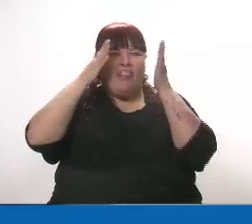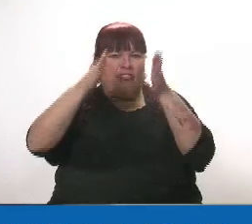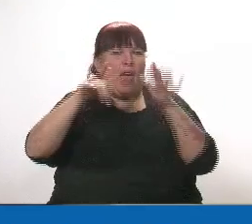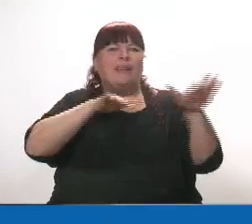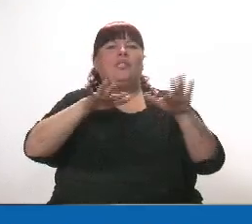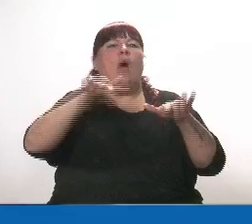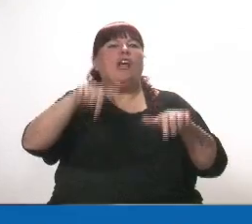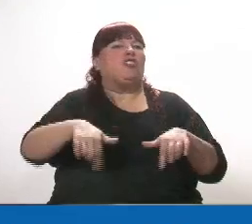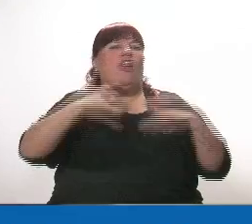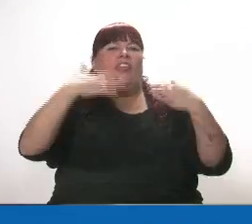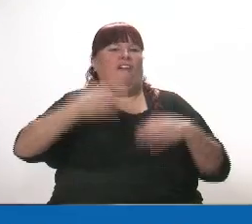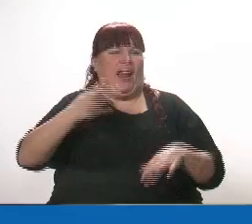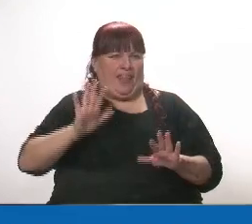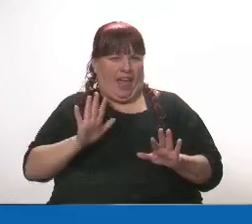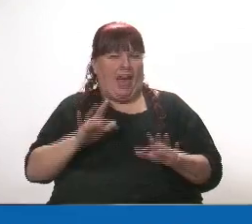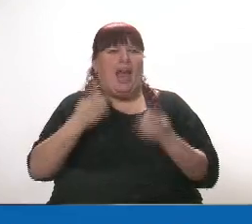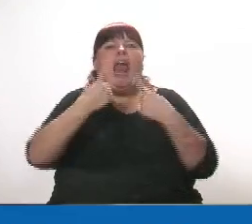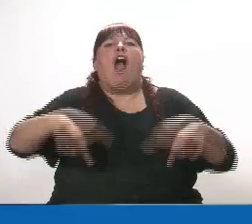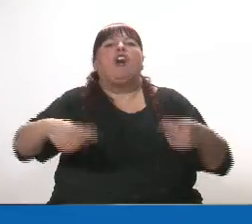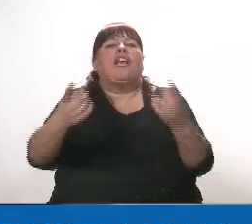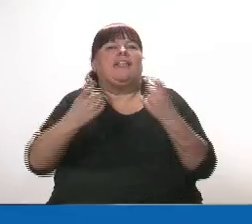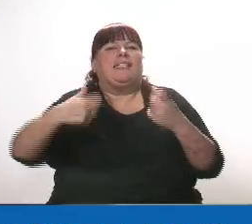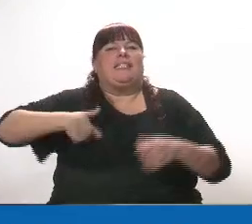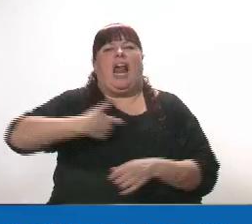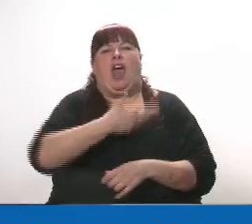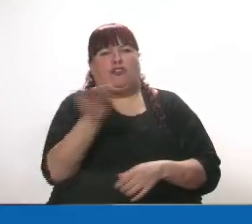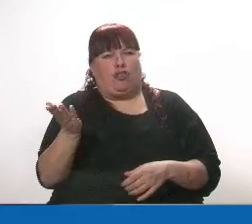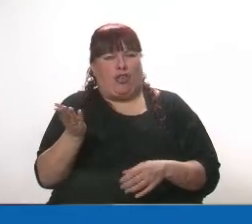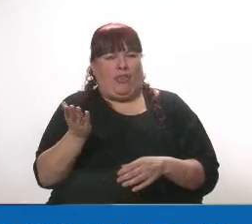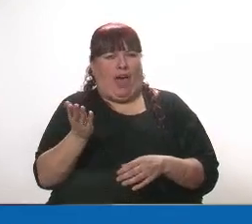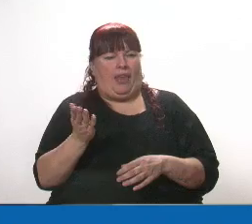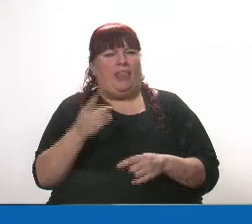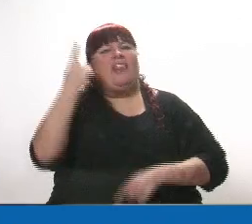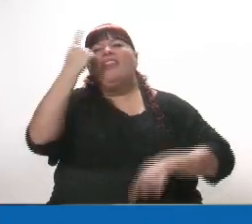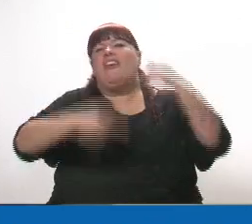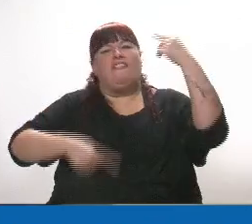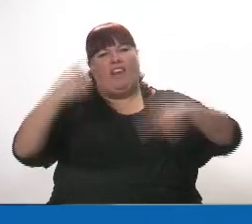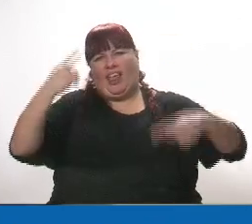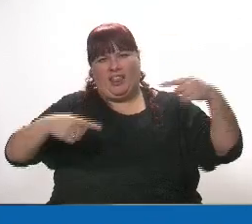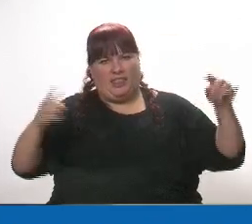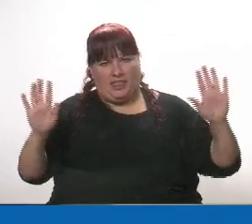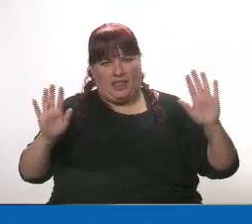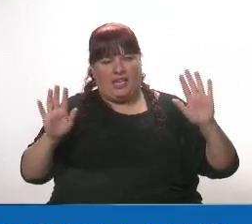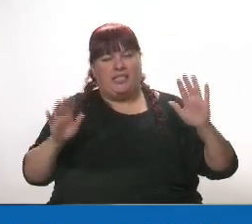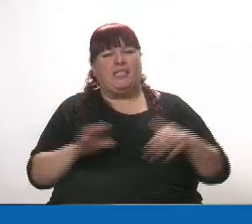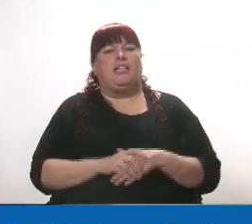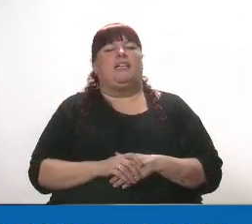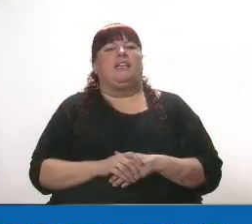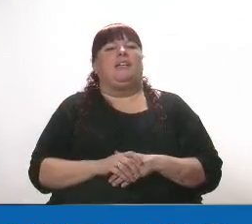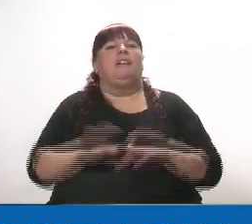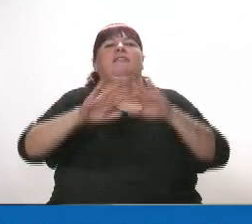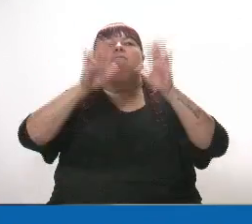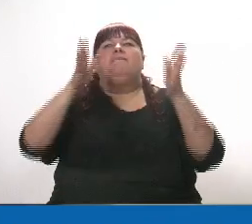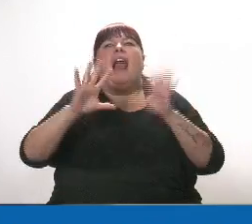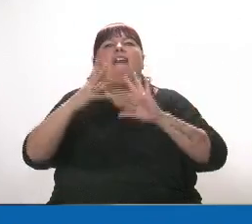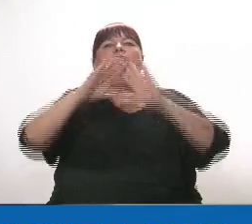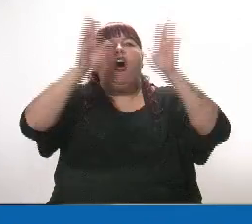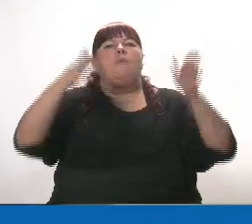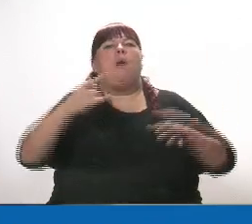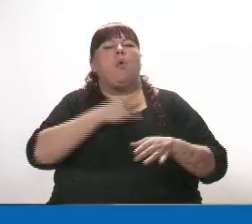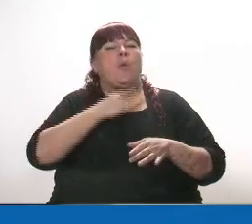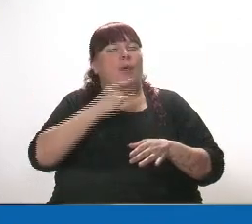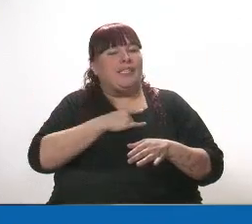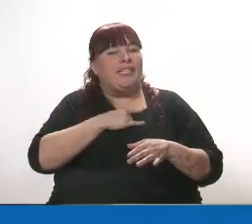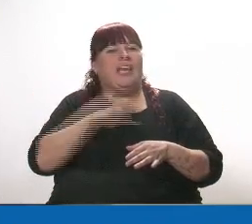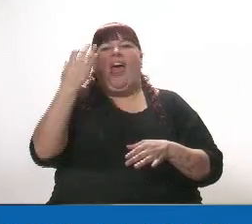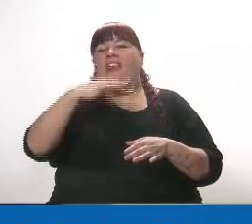realidades y en las necesidades de una sociedad diversa donde las estructuras de las universidades